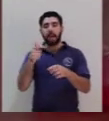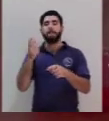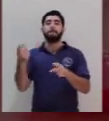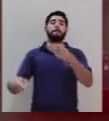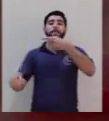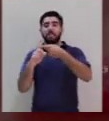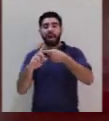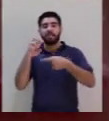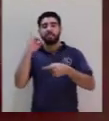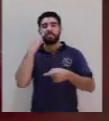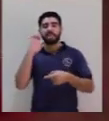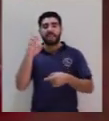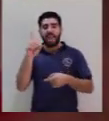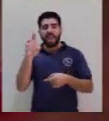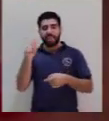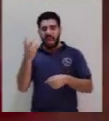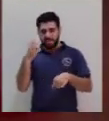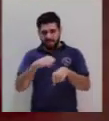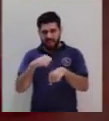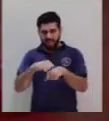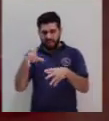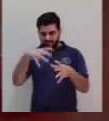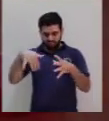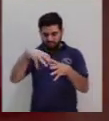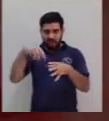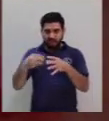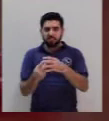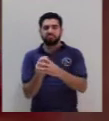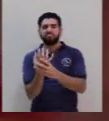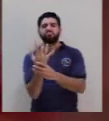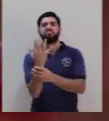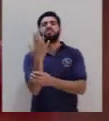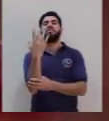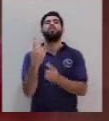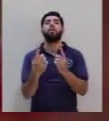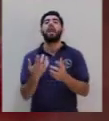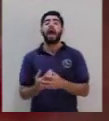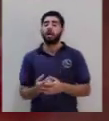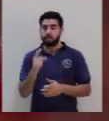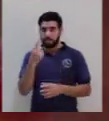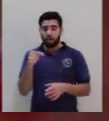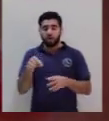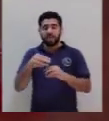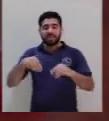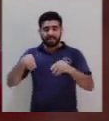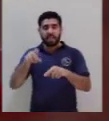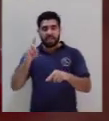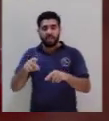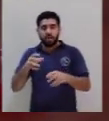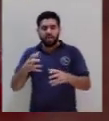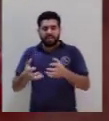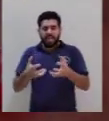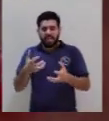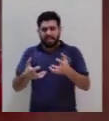piedroso. Aquí nos van a salir, lo que pasa en este tipo es que la tierra se empieza a calentar. Se empieza